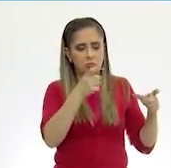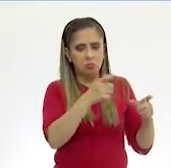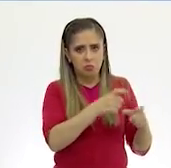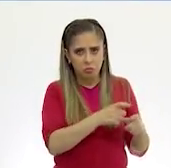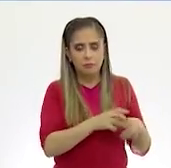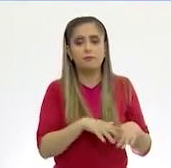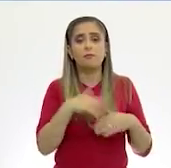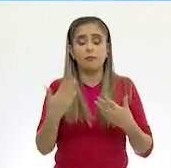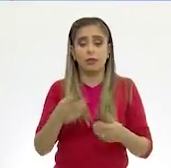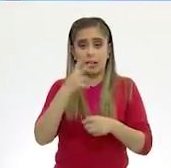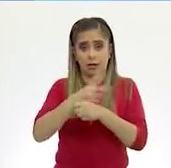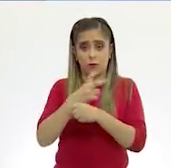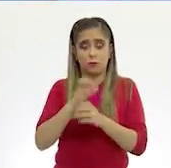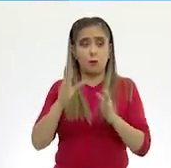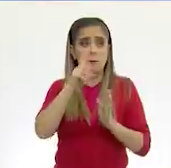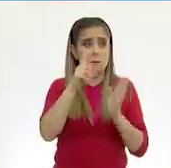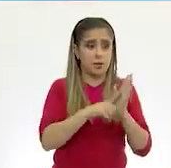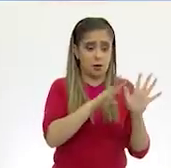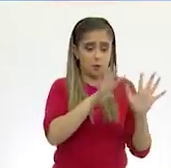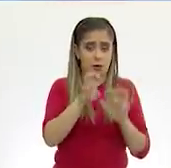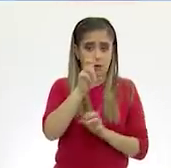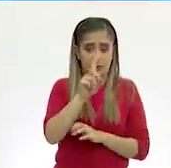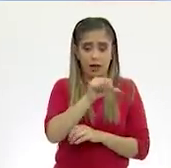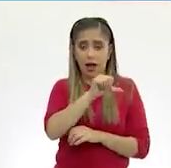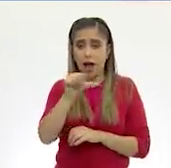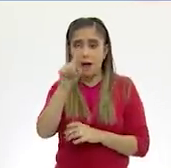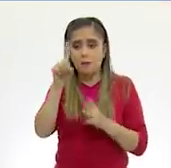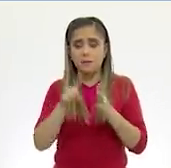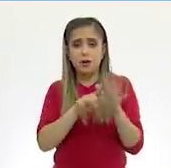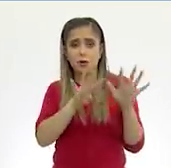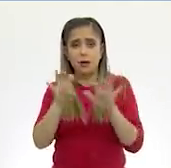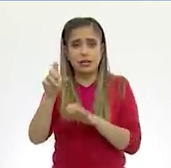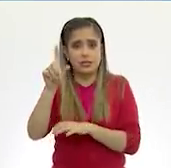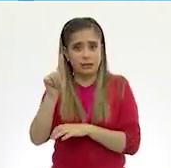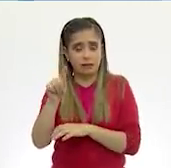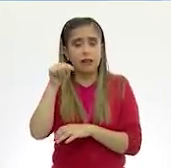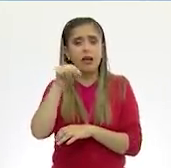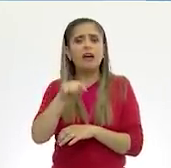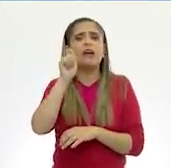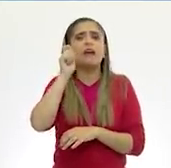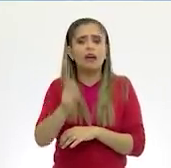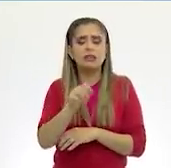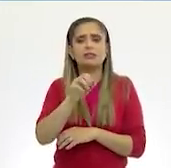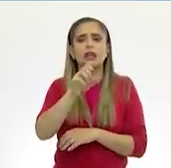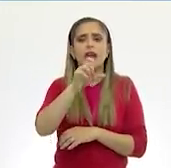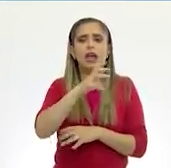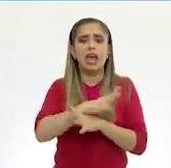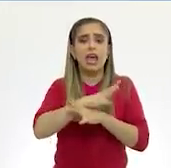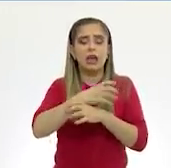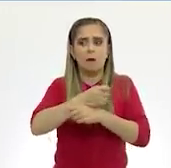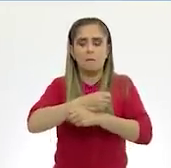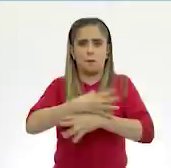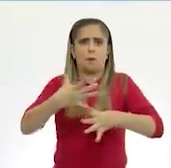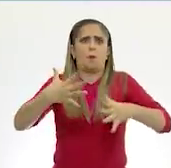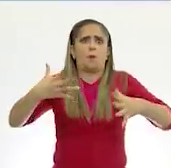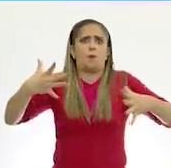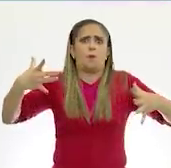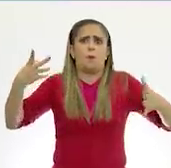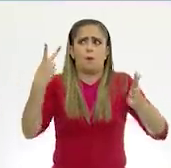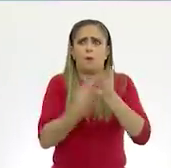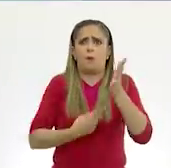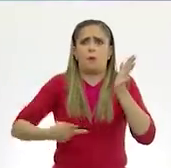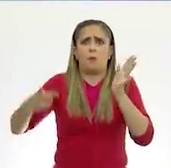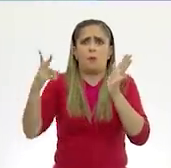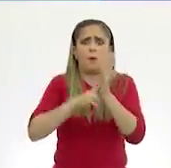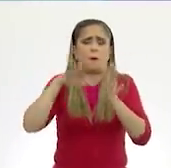ubicar entre 1930 a 1970, en donde tiene lugar la llamada explosión demográfica, con un intenso crecimiento de